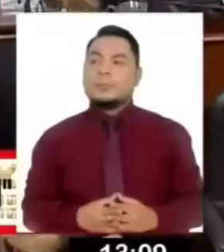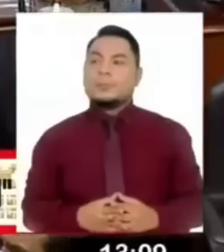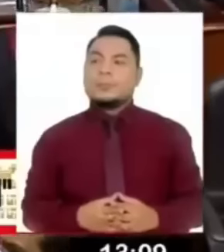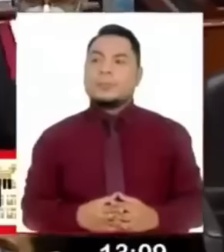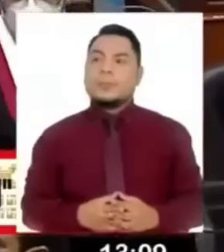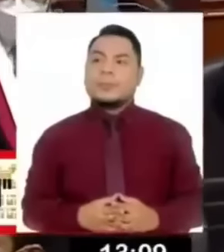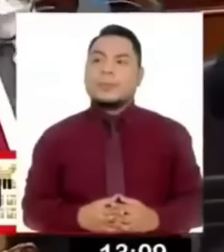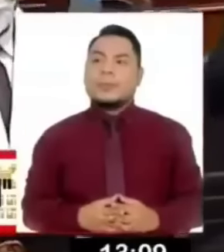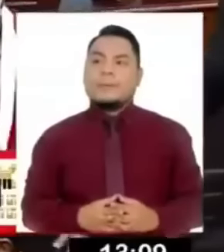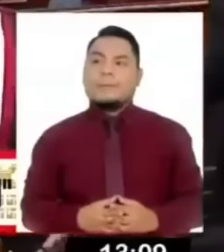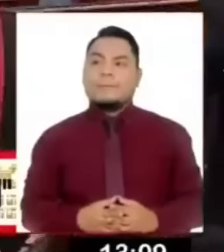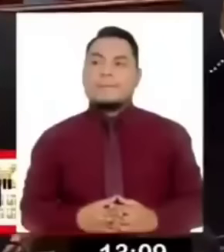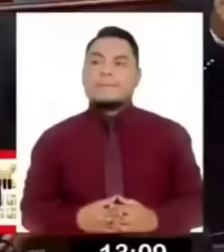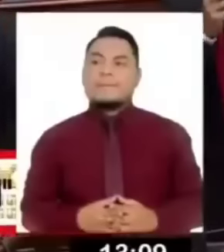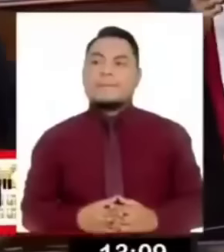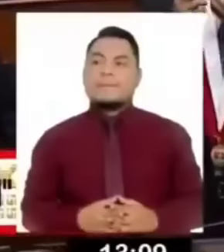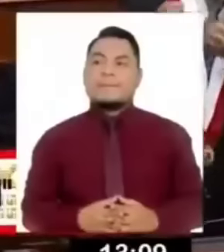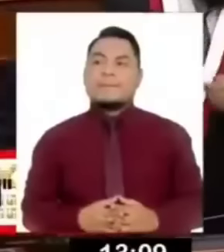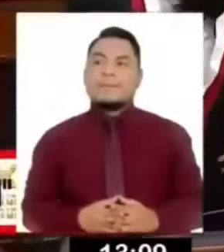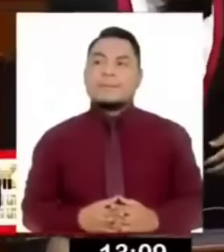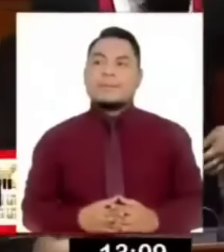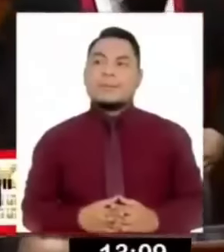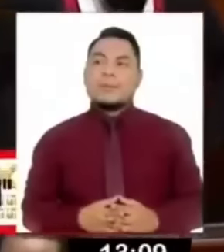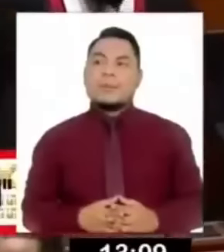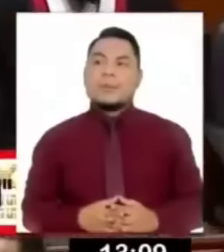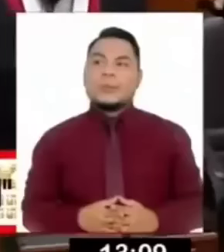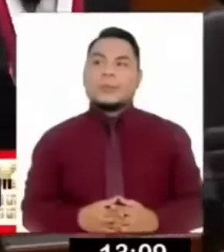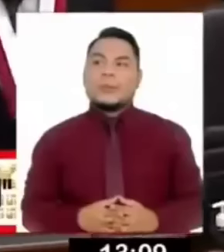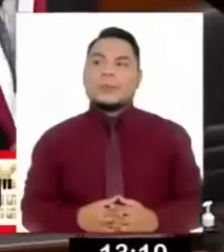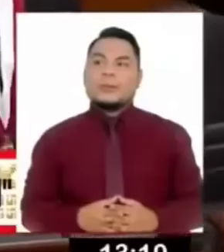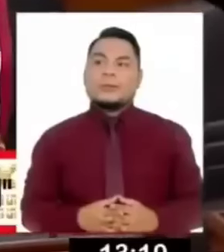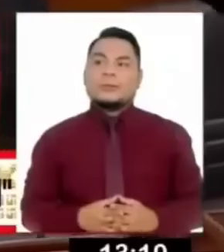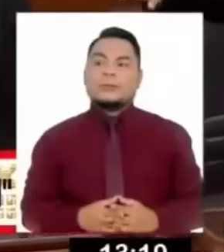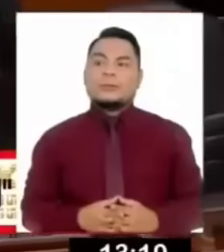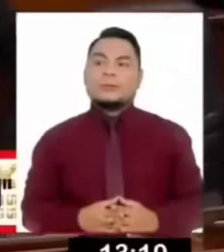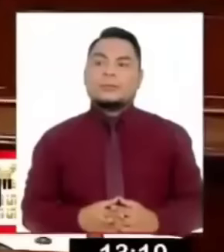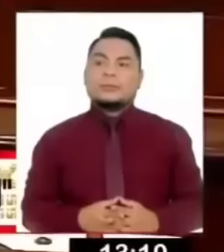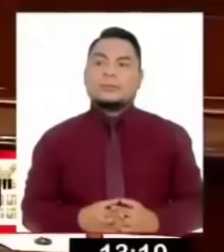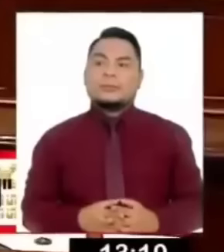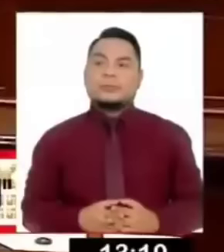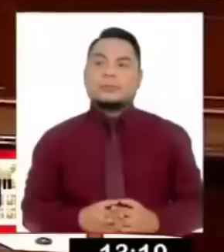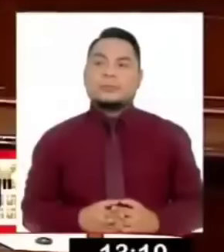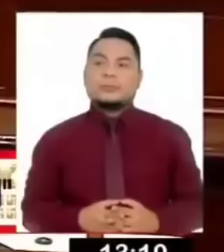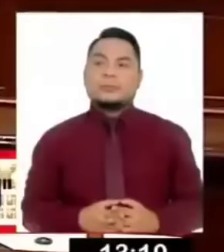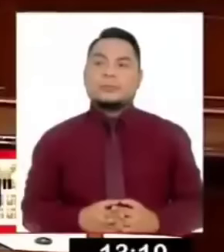Thank you.